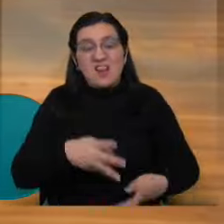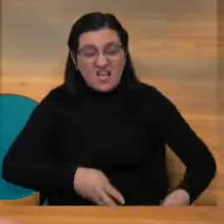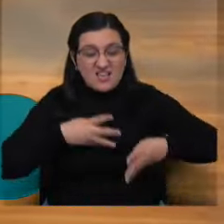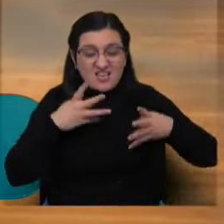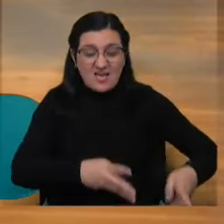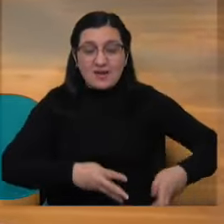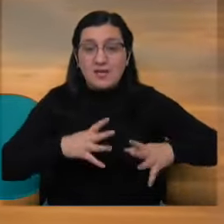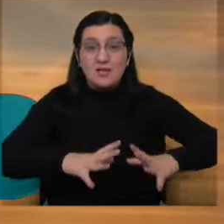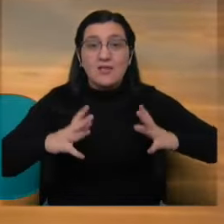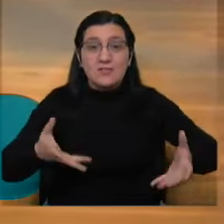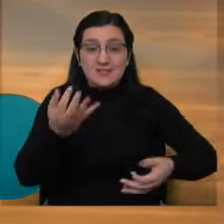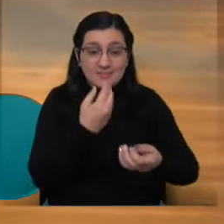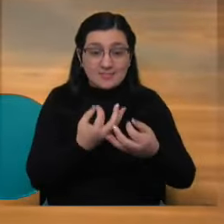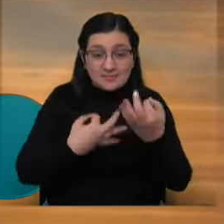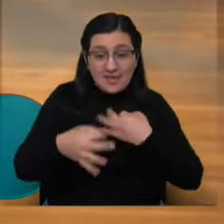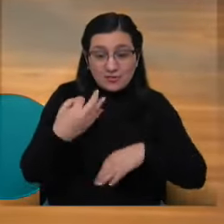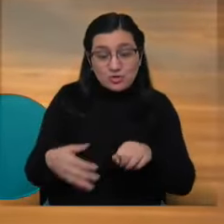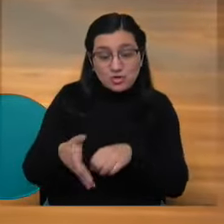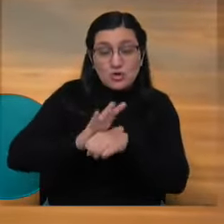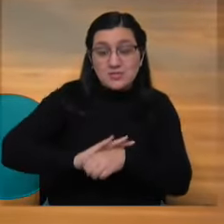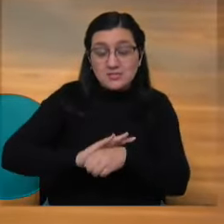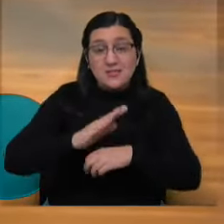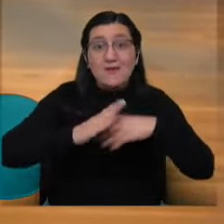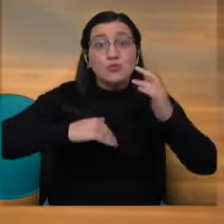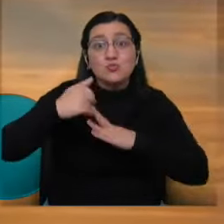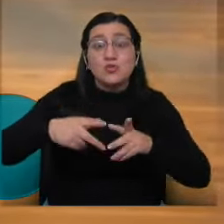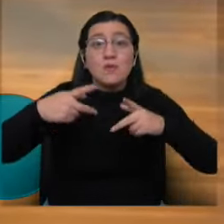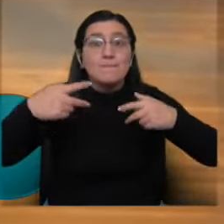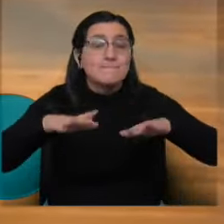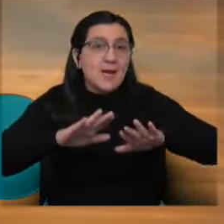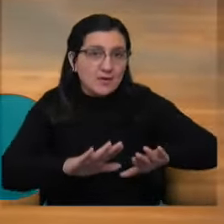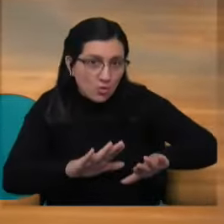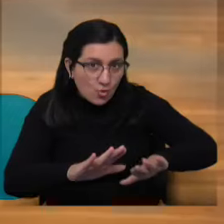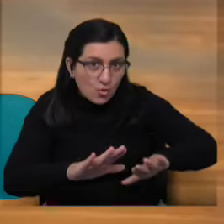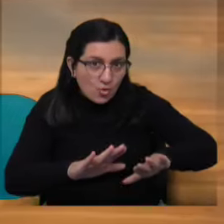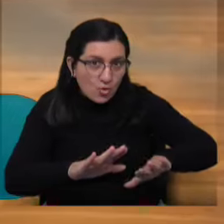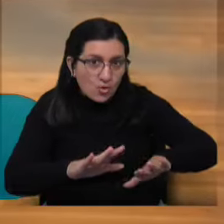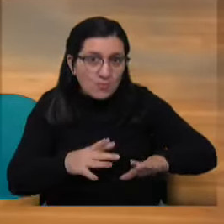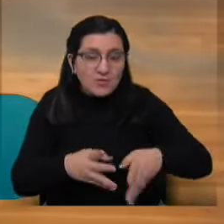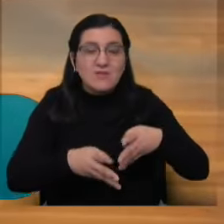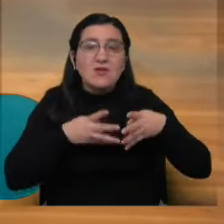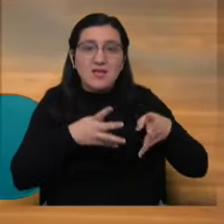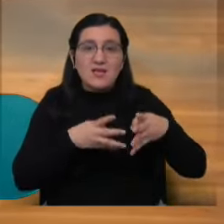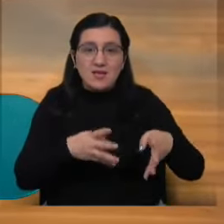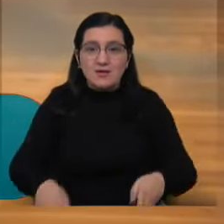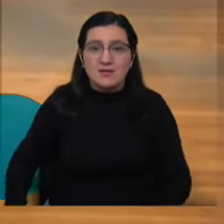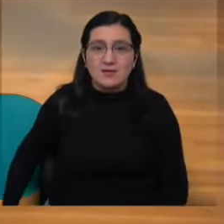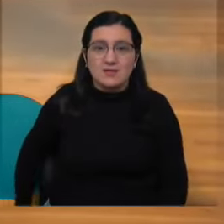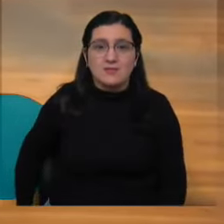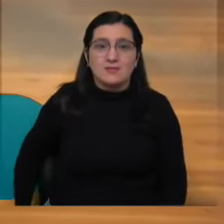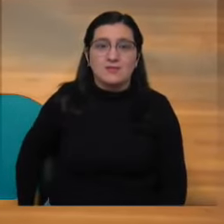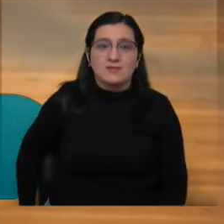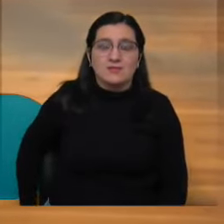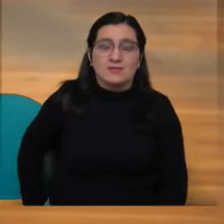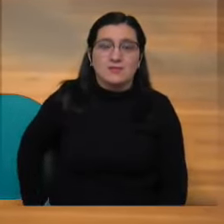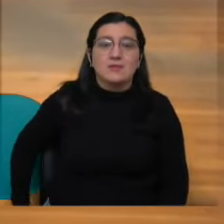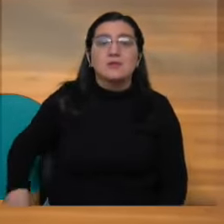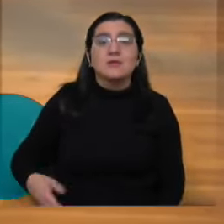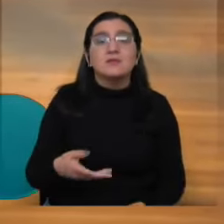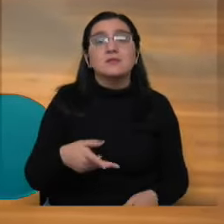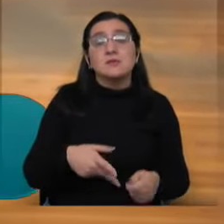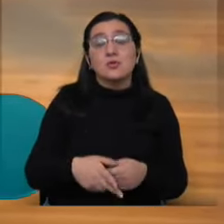recordemos que el solí estuvo interrumpida su construcción durante ese conflicto bélico aquí donde se donde por supuesto se inauguró con la